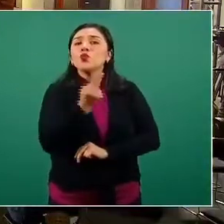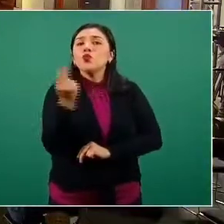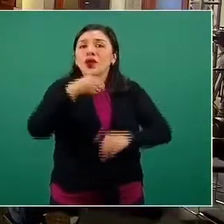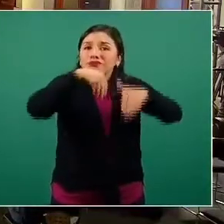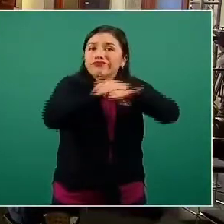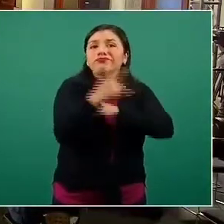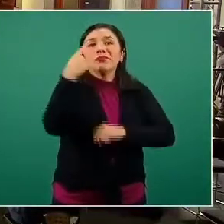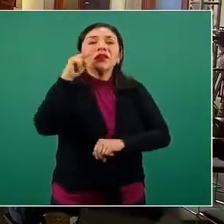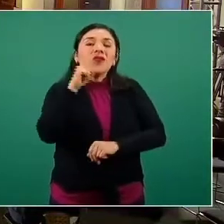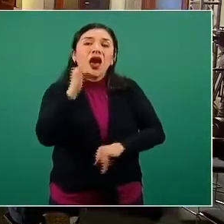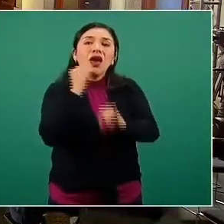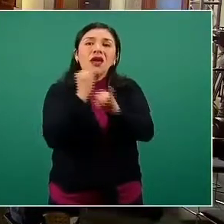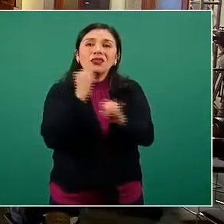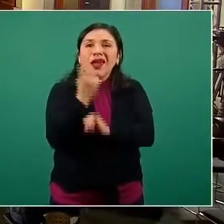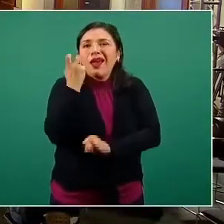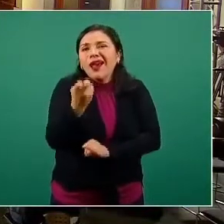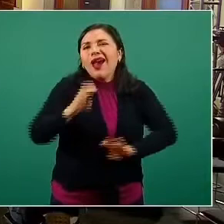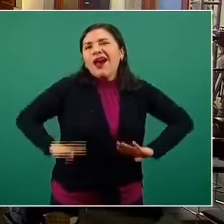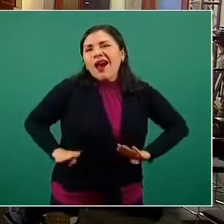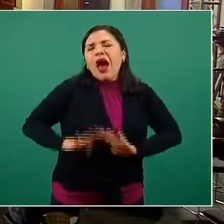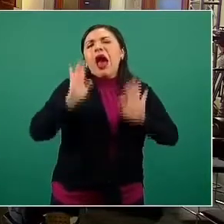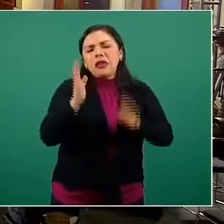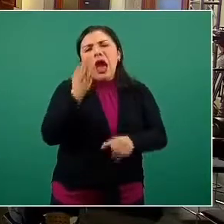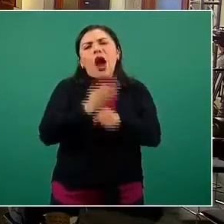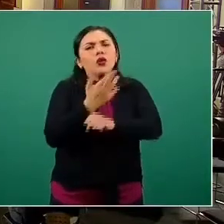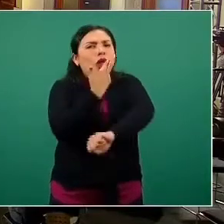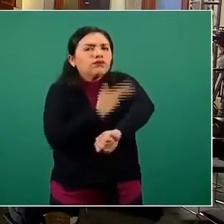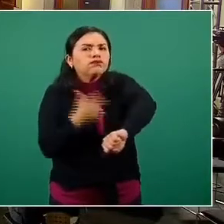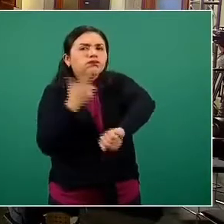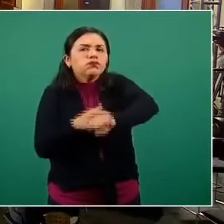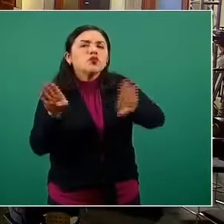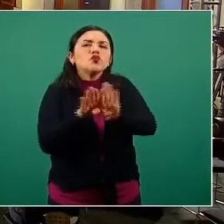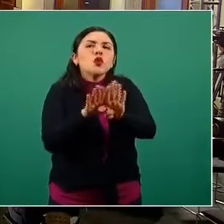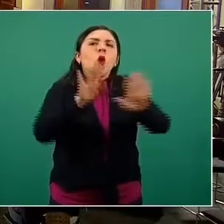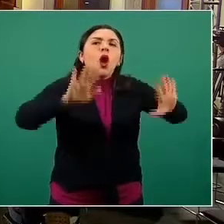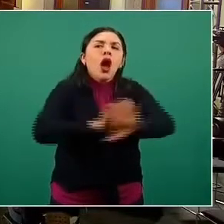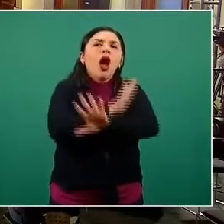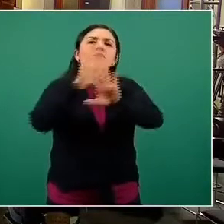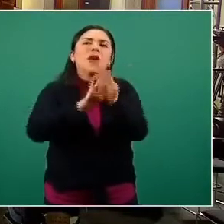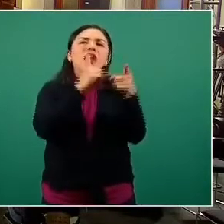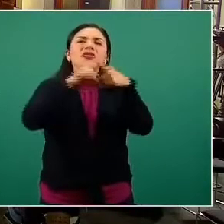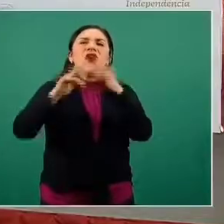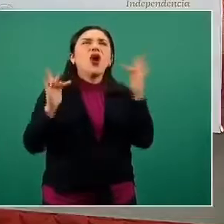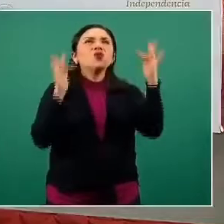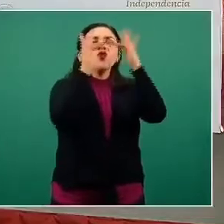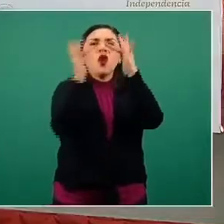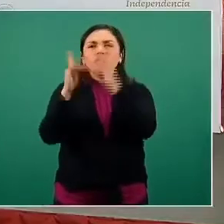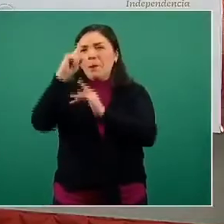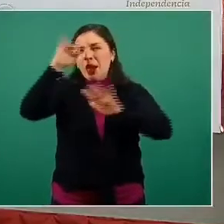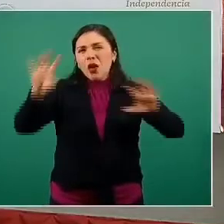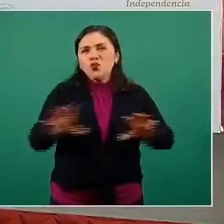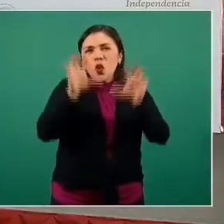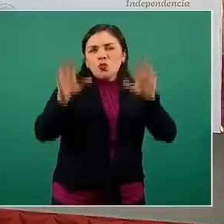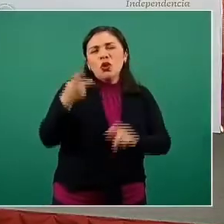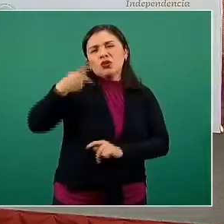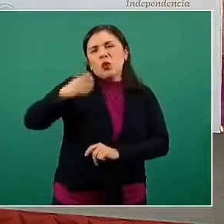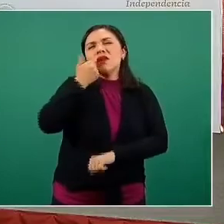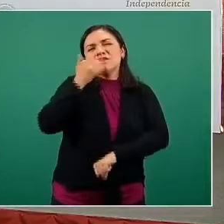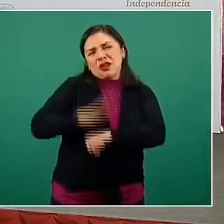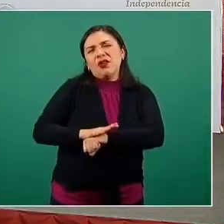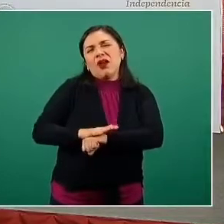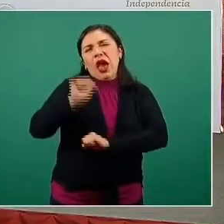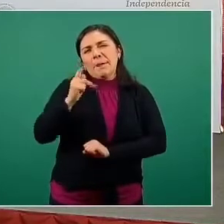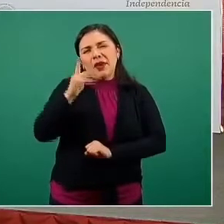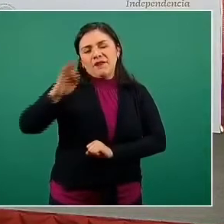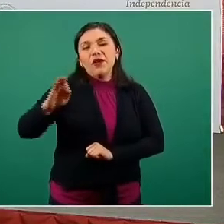entradas a esta plataforma. Ya se están redistribuyendo los distintos servidores de cómputo de la Administración Pública